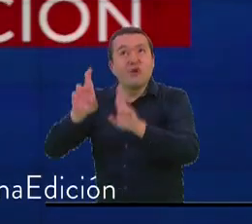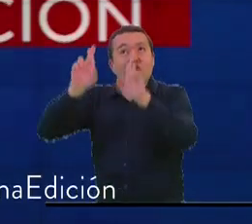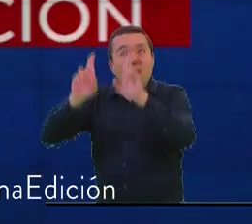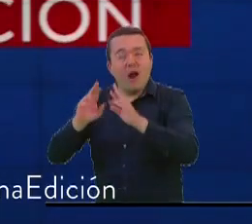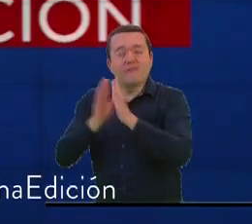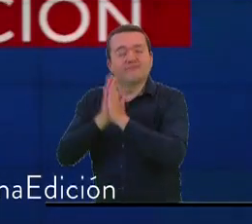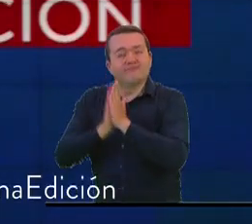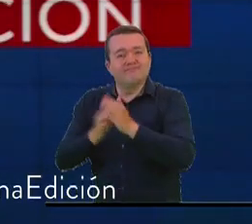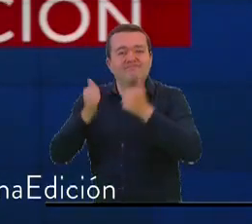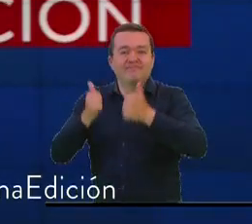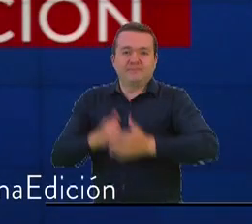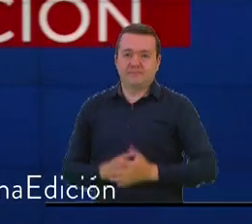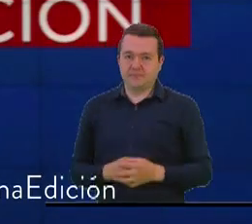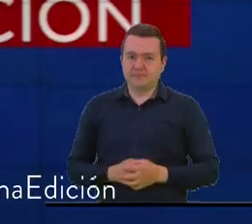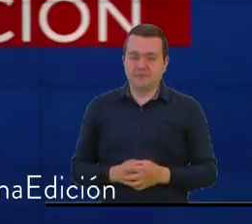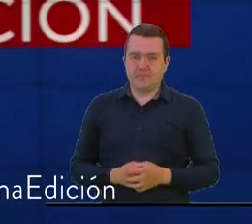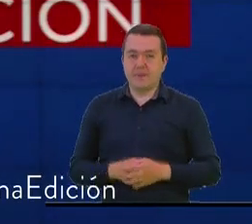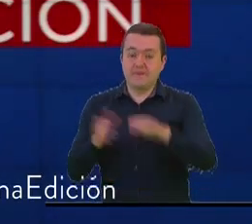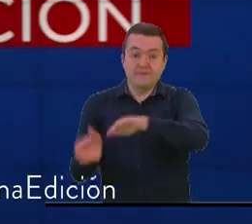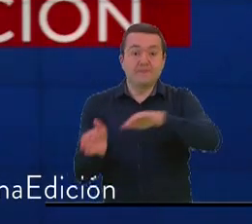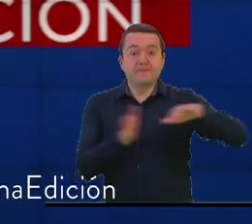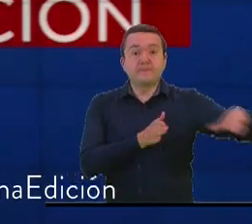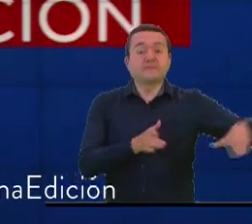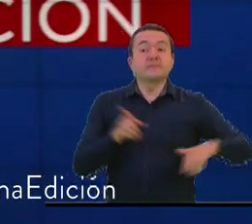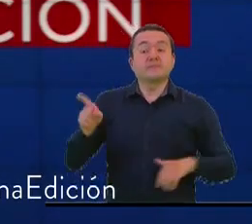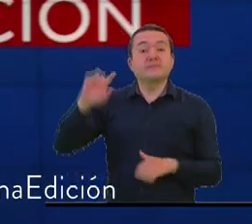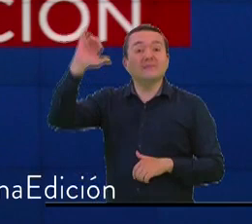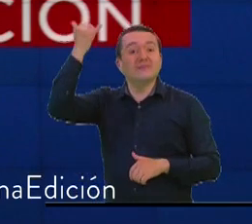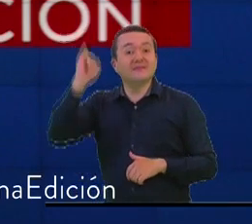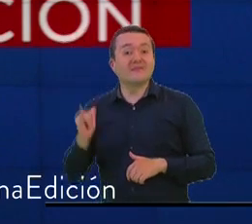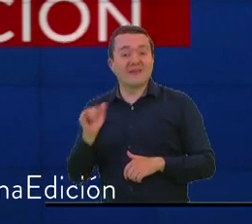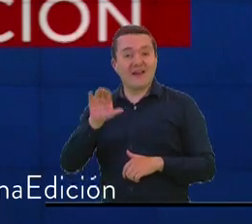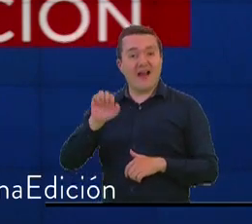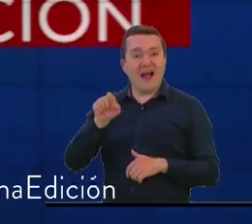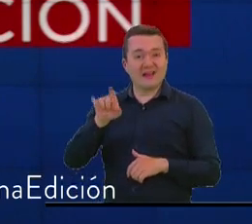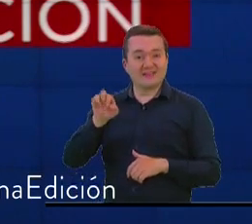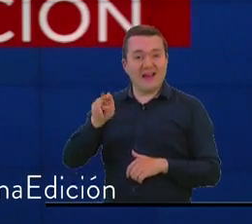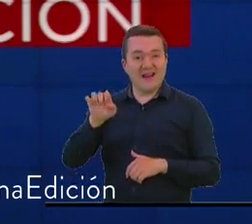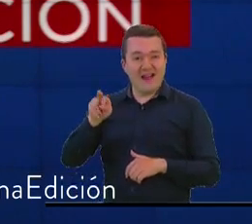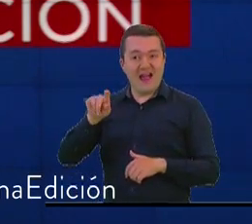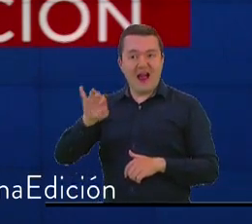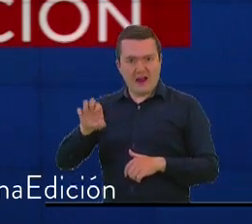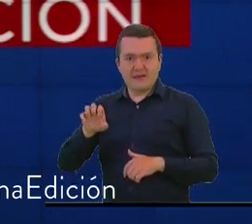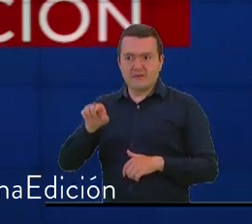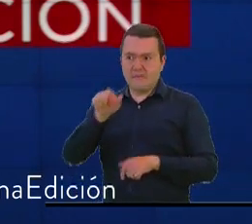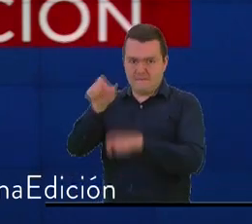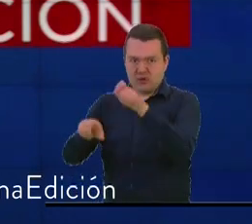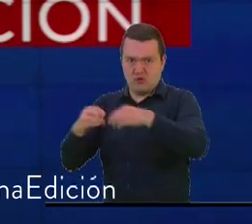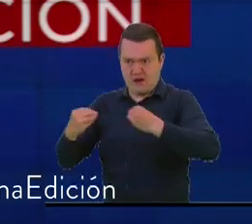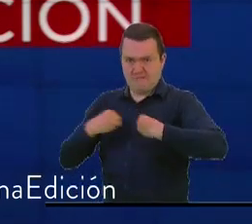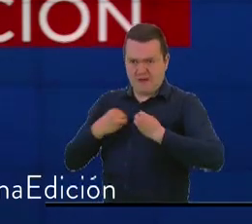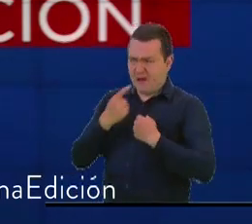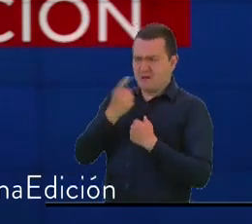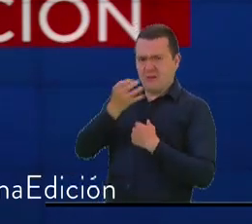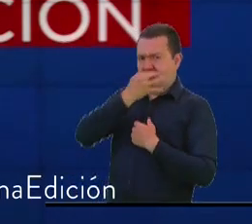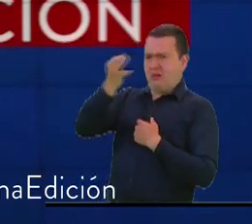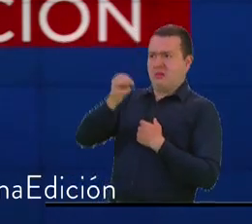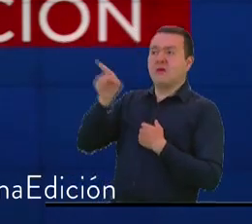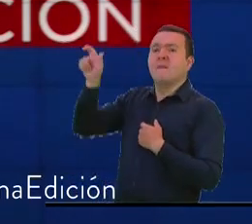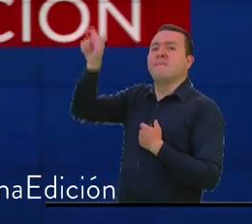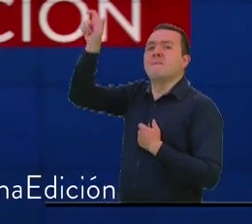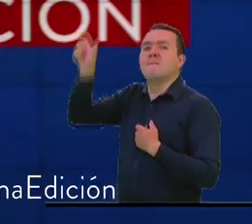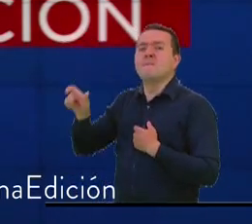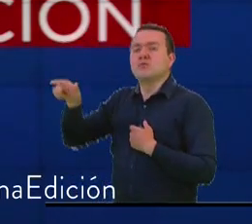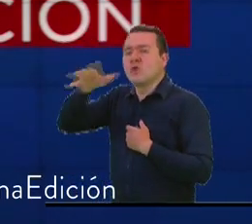Y atención que habitantes del corregimiento de San Agustín en Villanueva, Casanare, denuncian que un finquero destruyó parte de una reserva natural y afectó